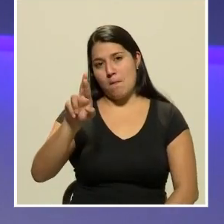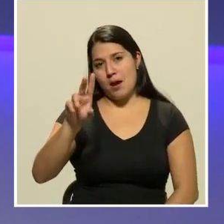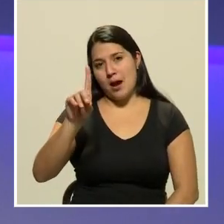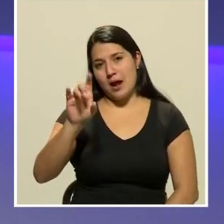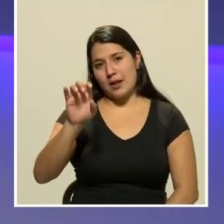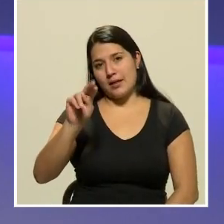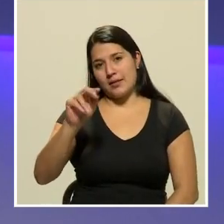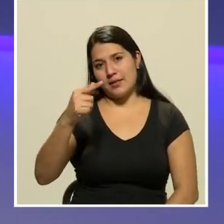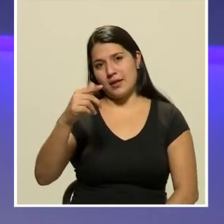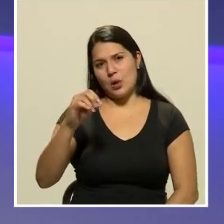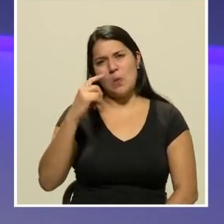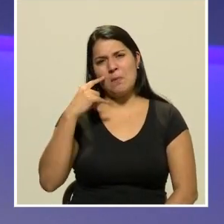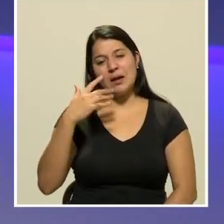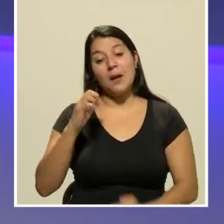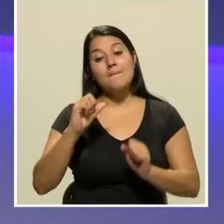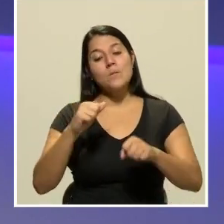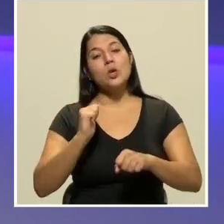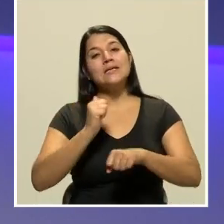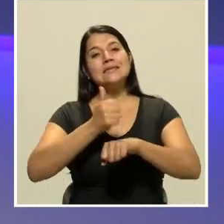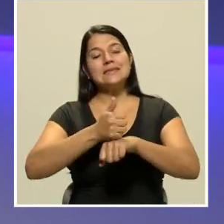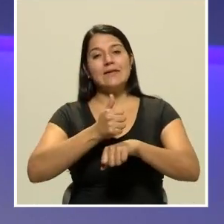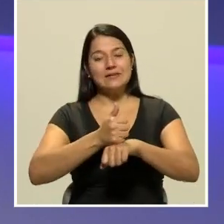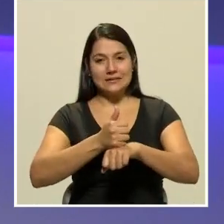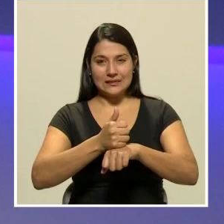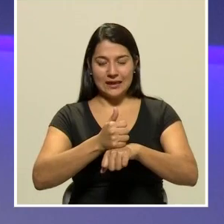una infraestructura